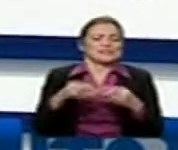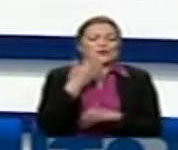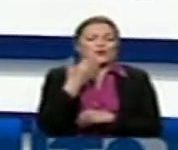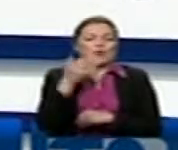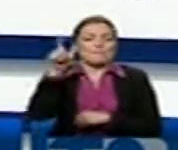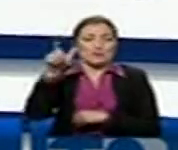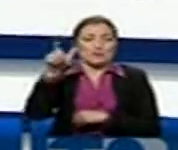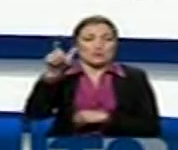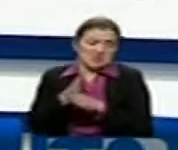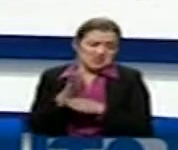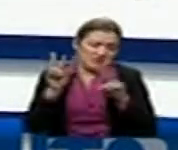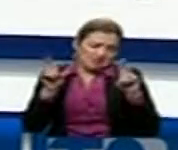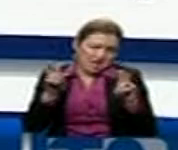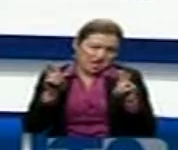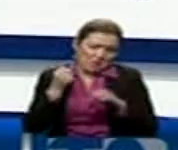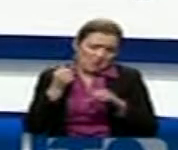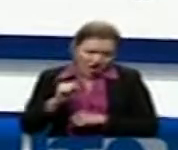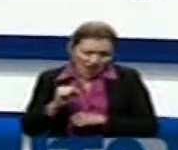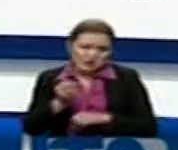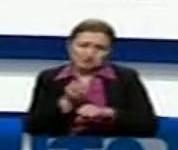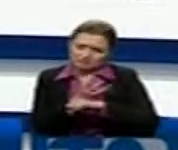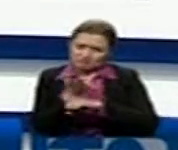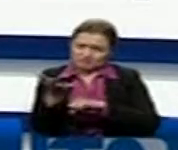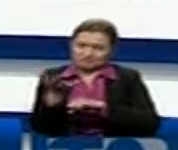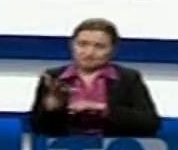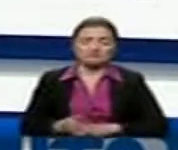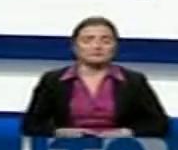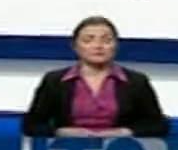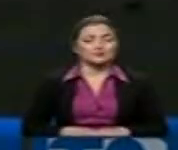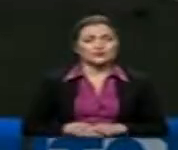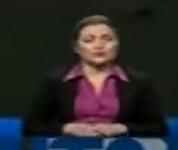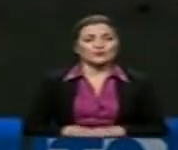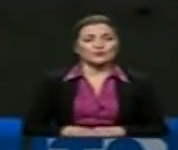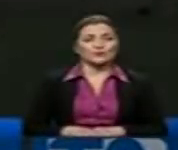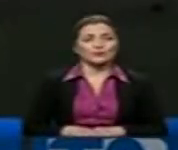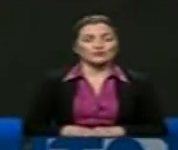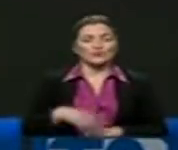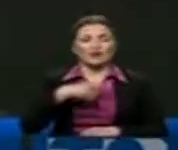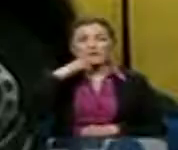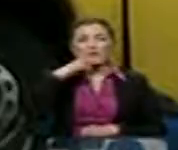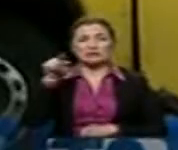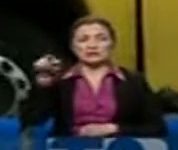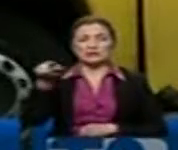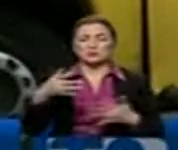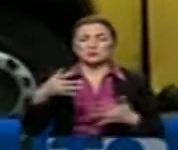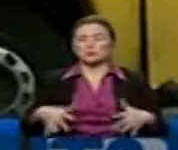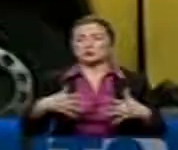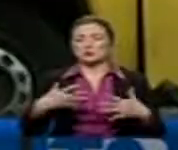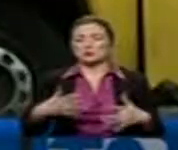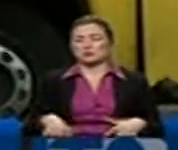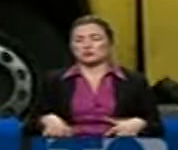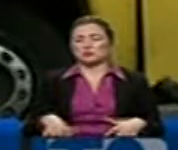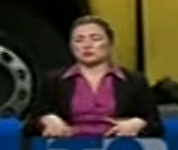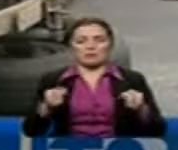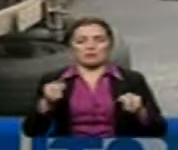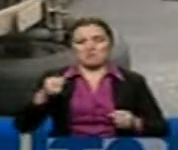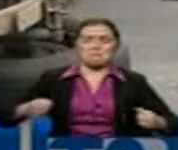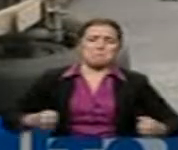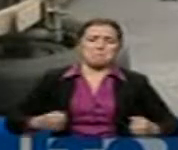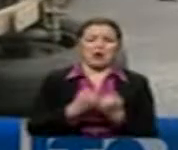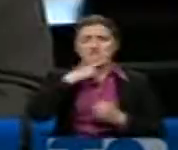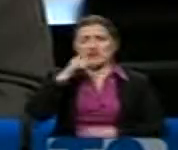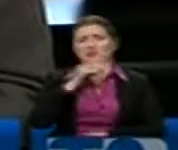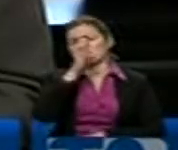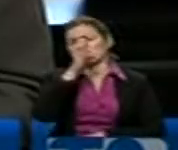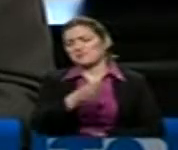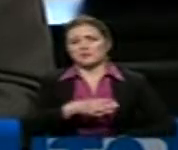recomendaciones para quienes viajan en vehículo. Los feriados registran un número más elevado de accidentes de tránsito,